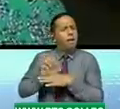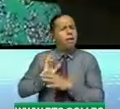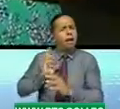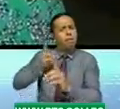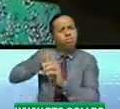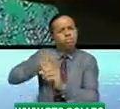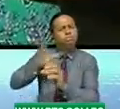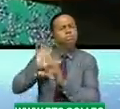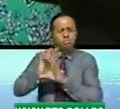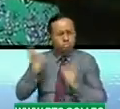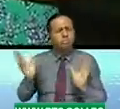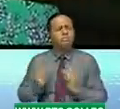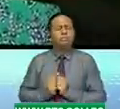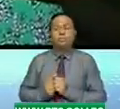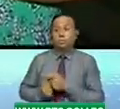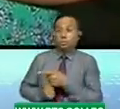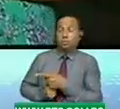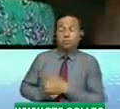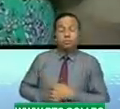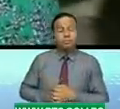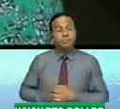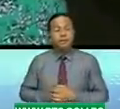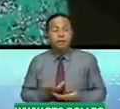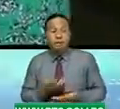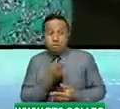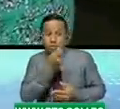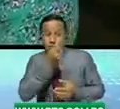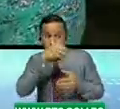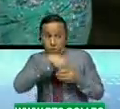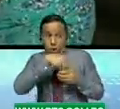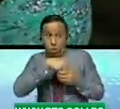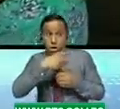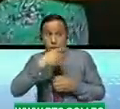ahorros? ¿Va o no va al Mundial la compañera de la selección? Hay que ver.